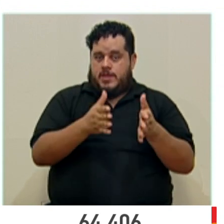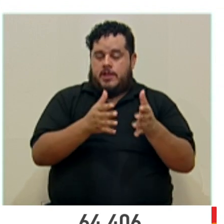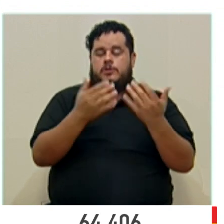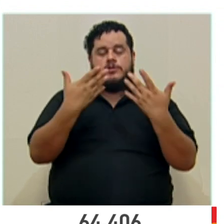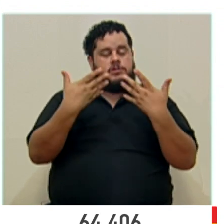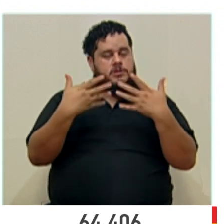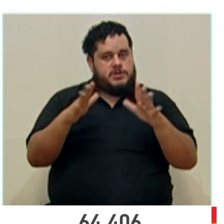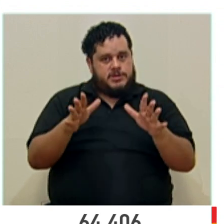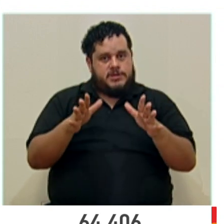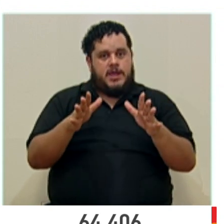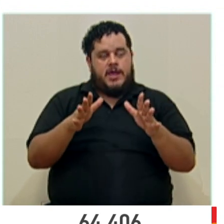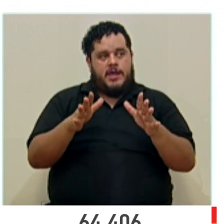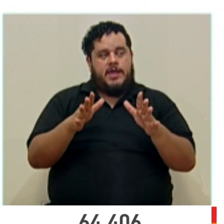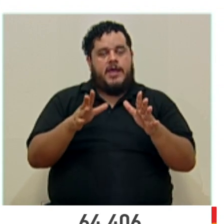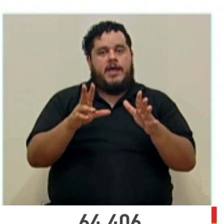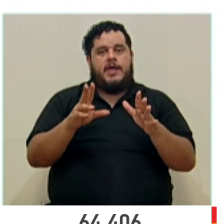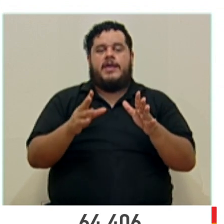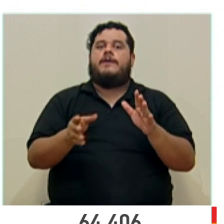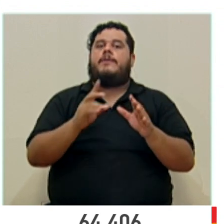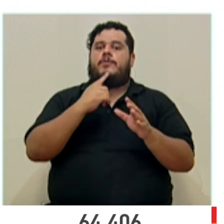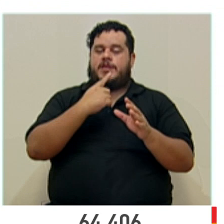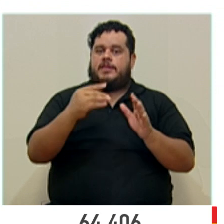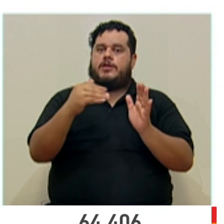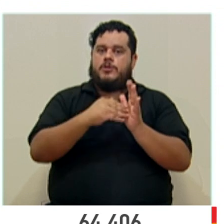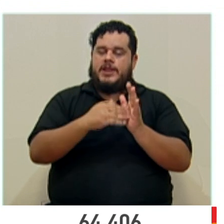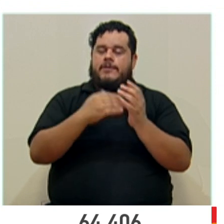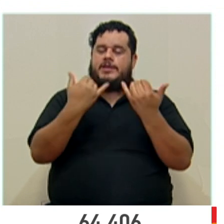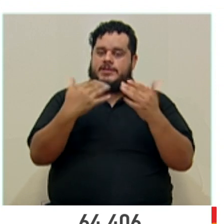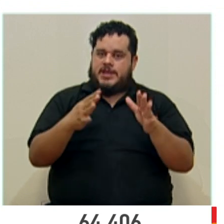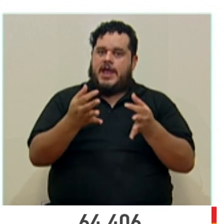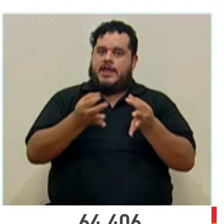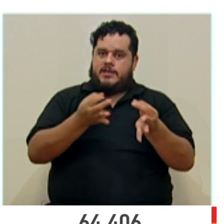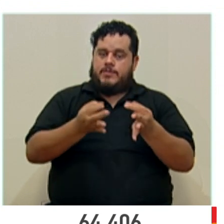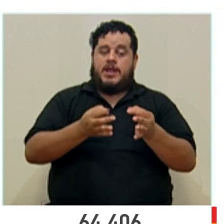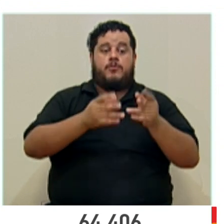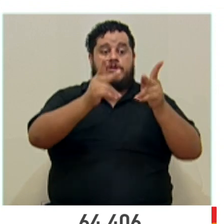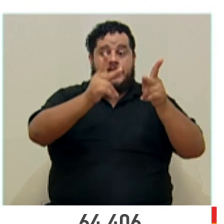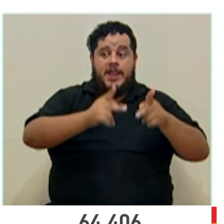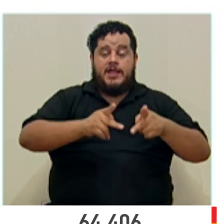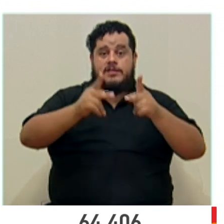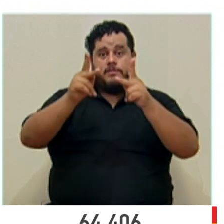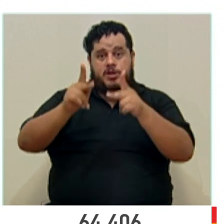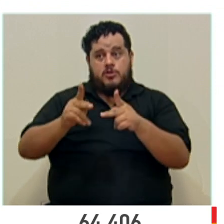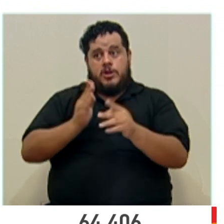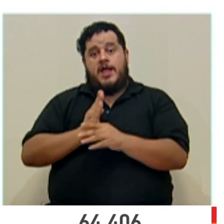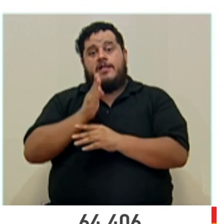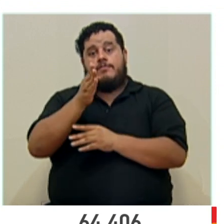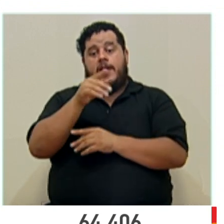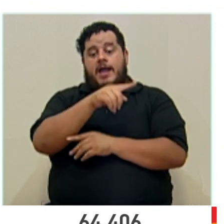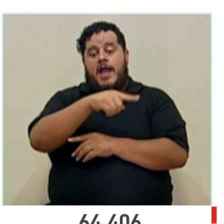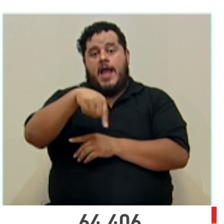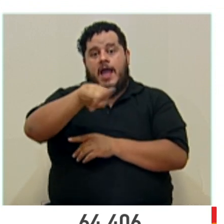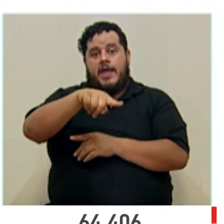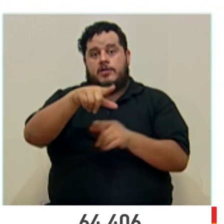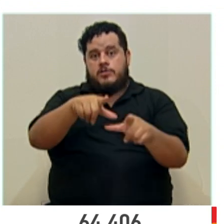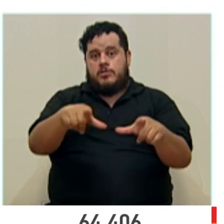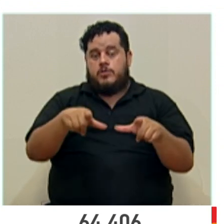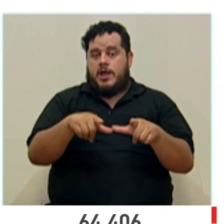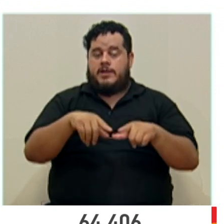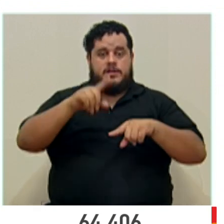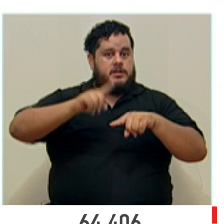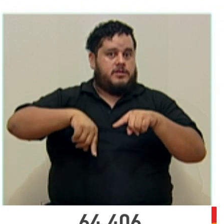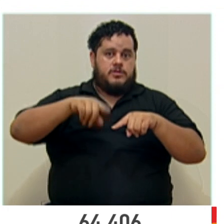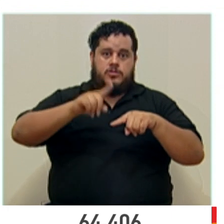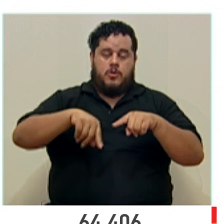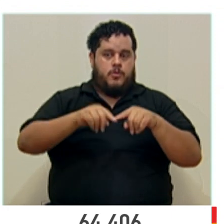que ya no vamos a reiterar, pero se ha señalado, si las personas asisten a estos lugares, no